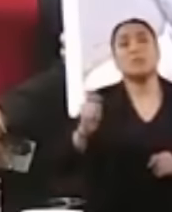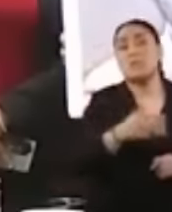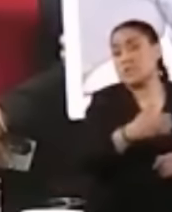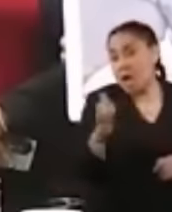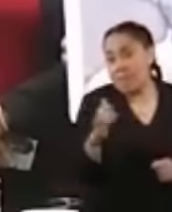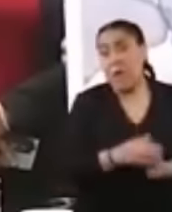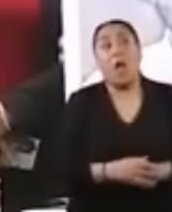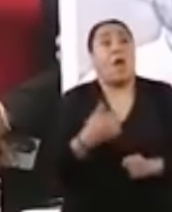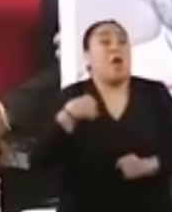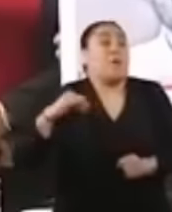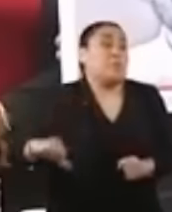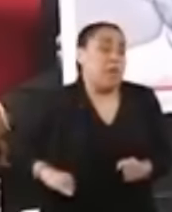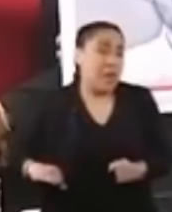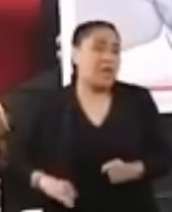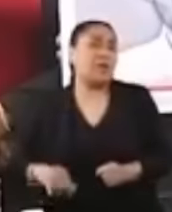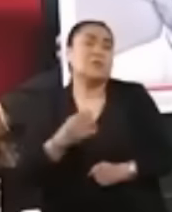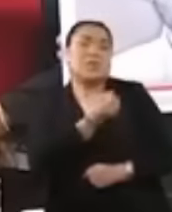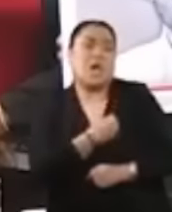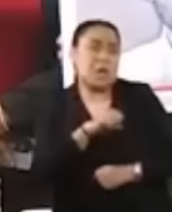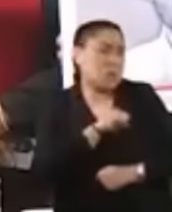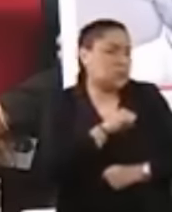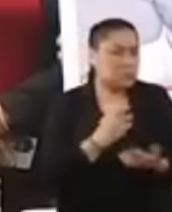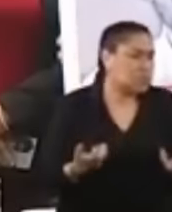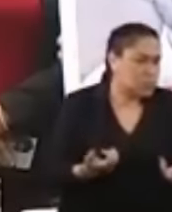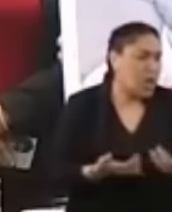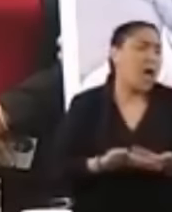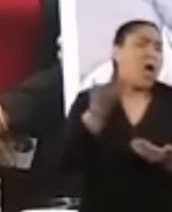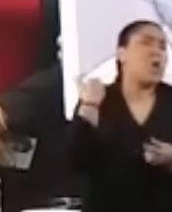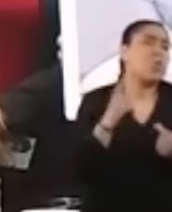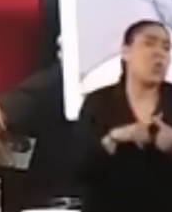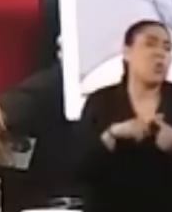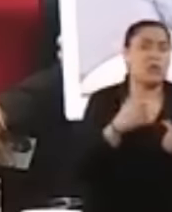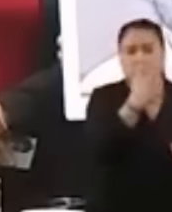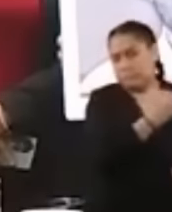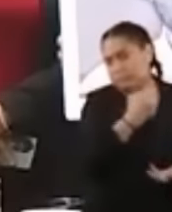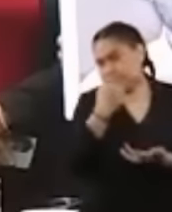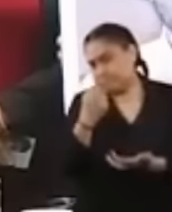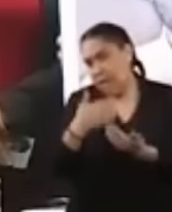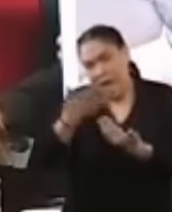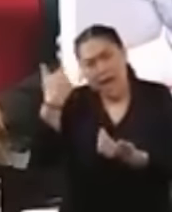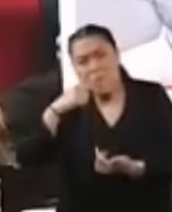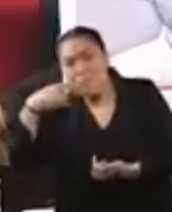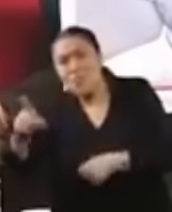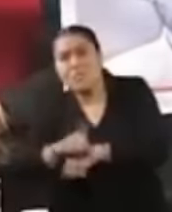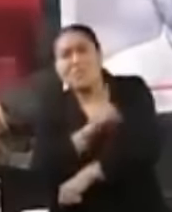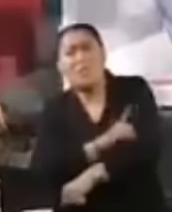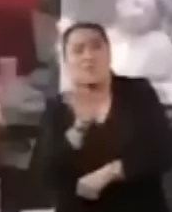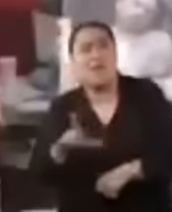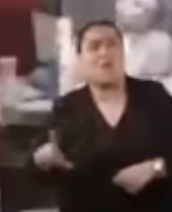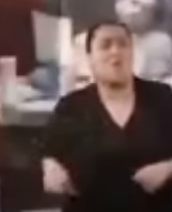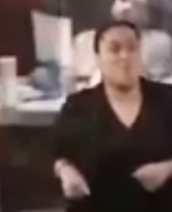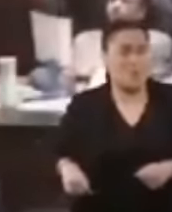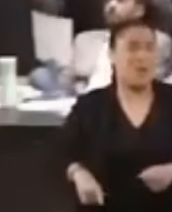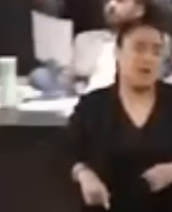les interesa la salud. ¿Y dónde metieron el dinero cuando tuvieron el poder? Pues claro, porque